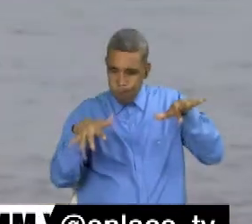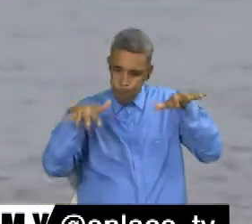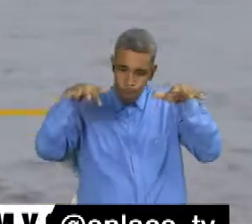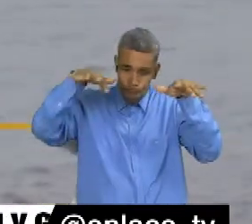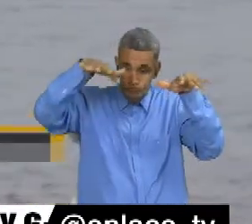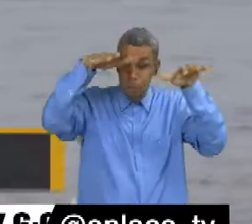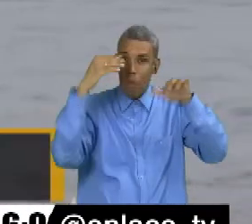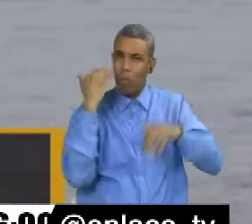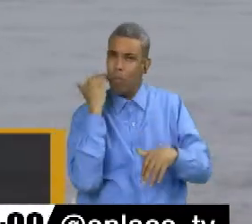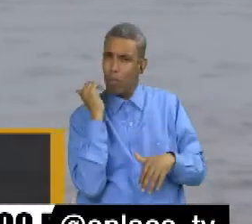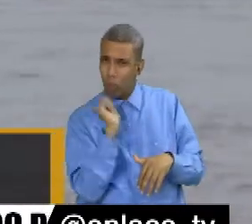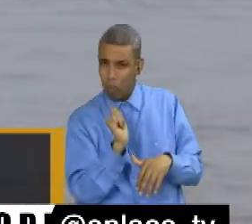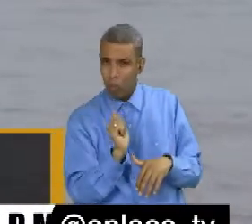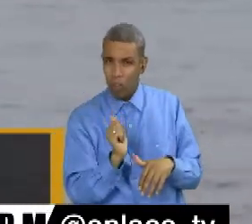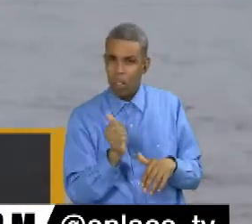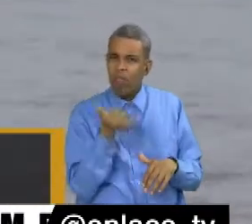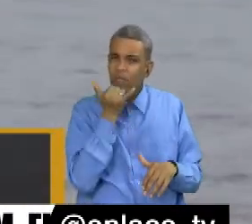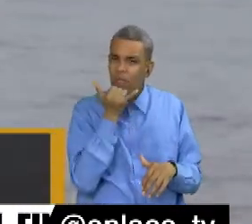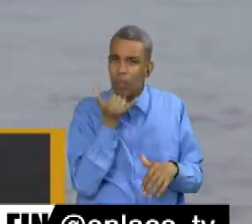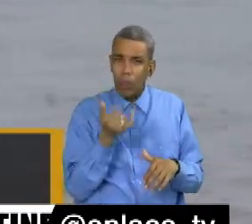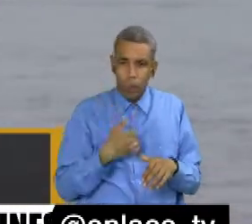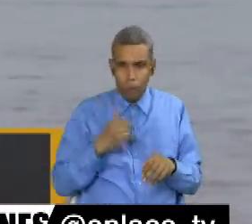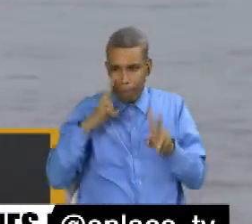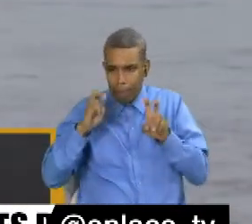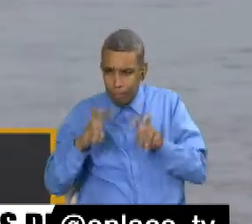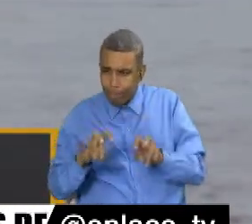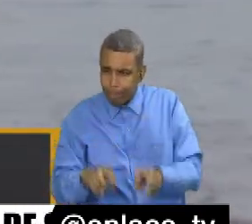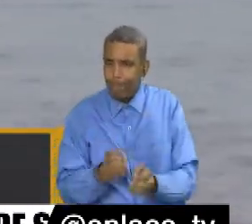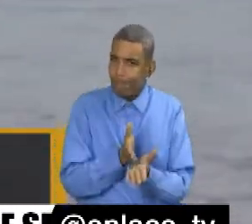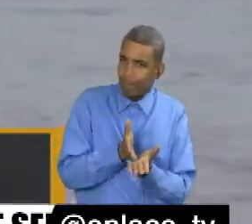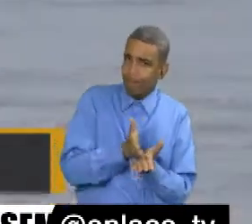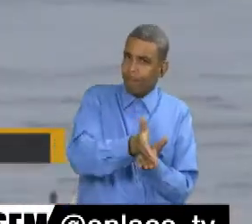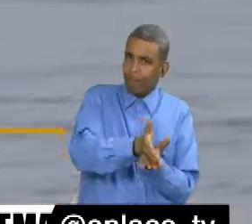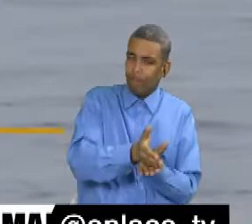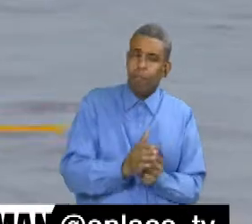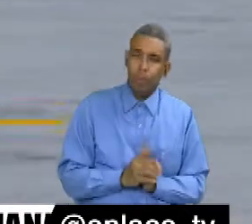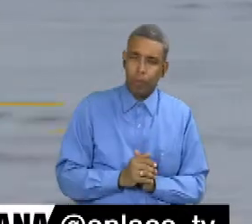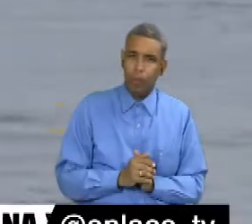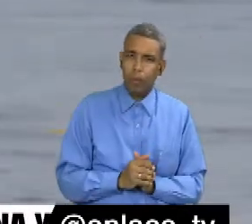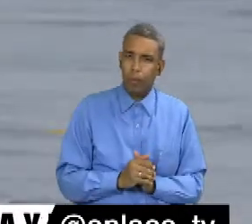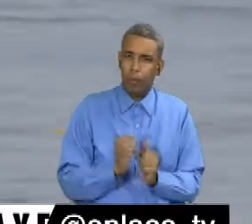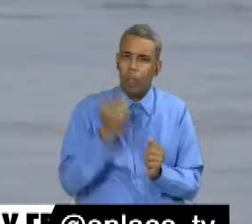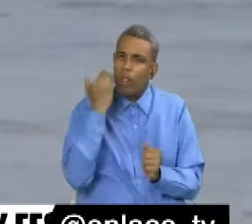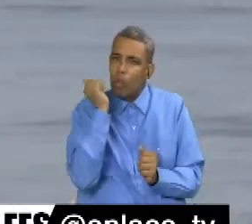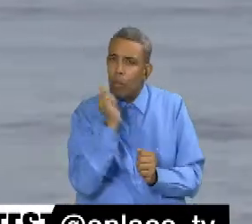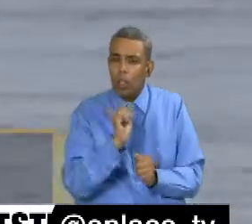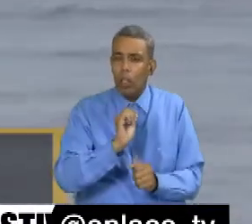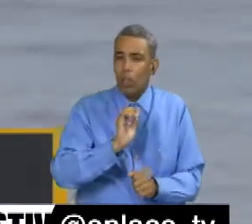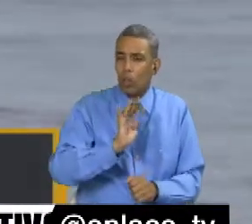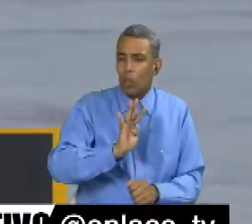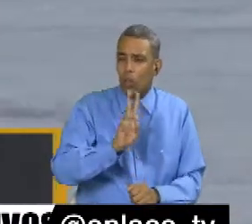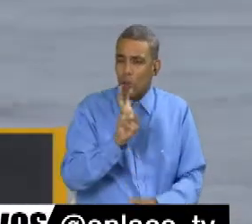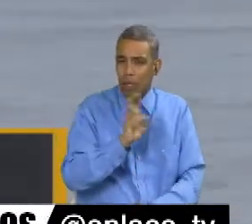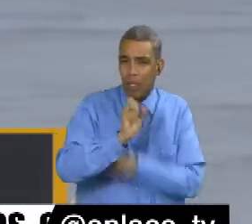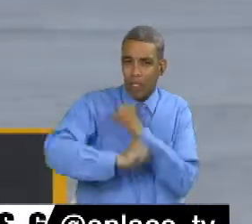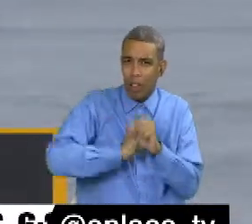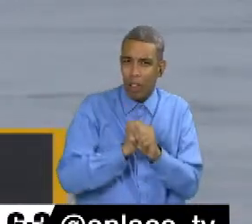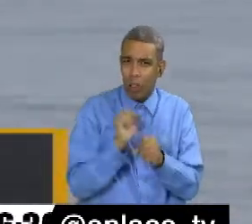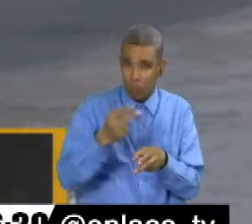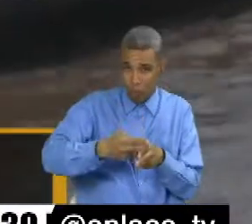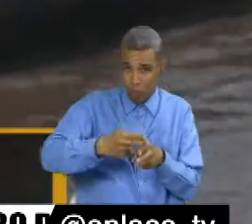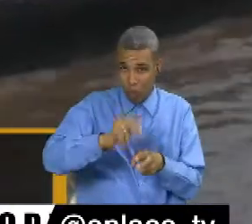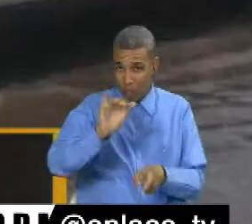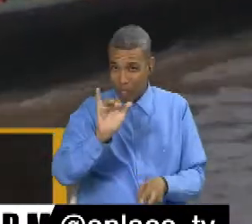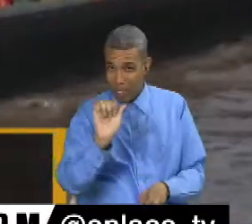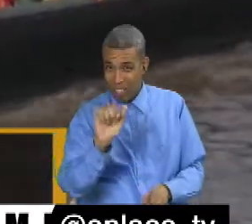Los organismos de atención y prevención de desastres continúan en la búsqueda de una mujer de 47 años identificada como Janet Jiménez, que al parecer